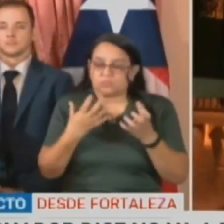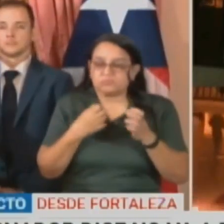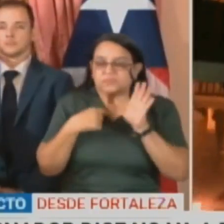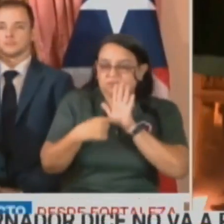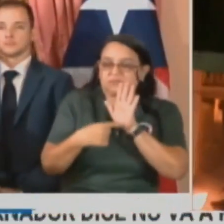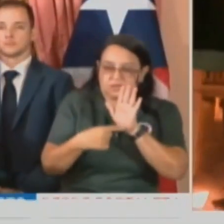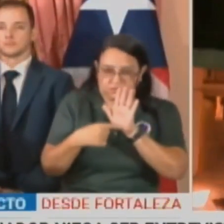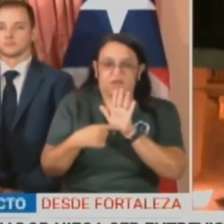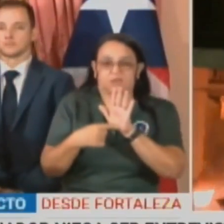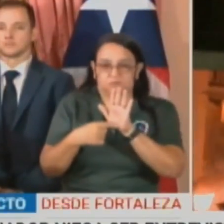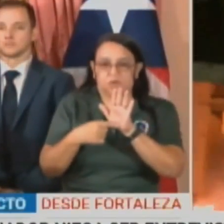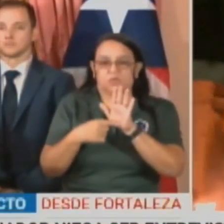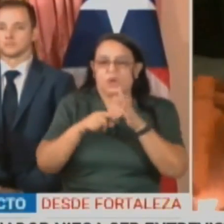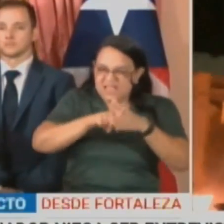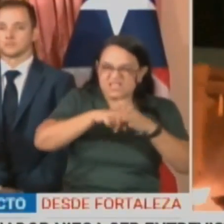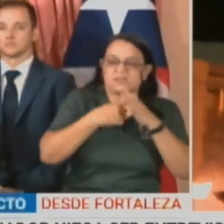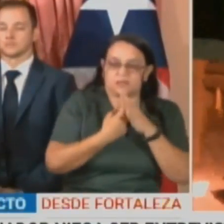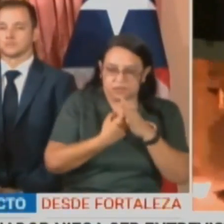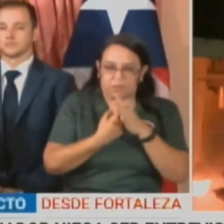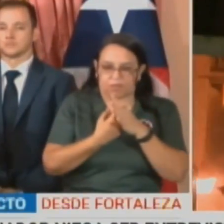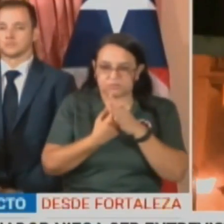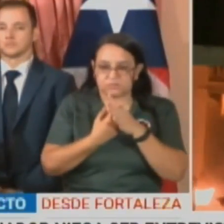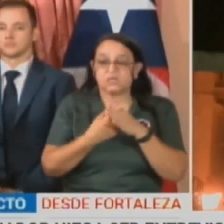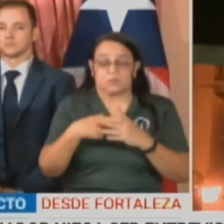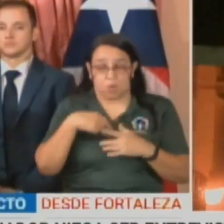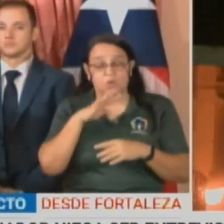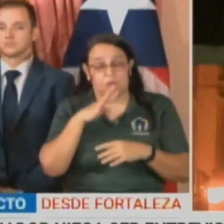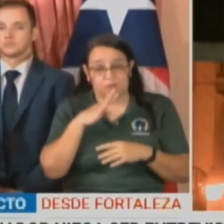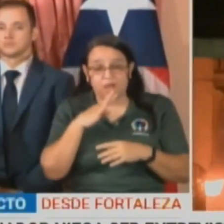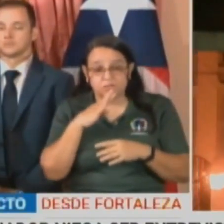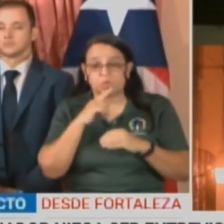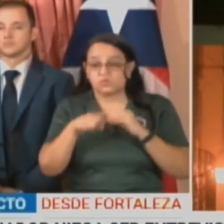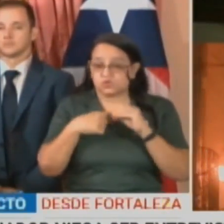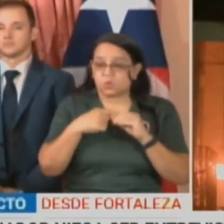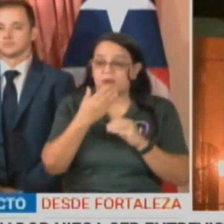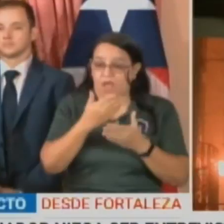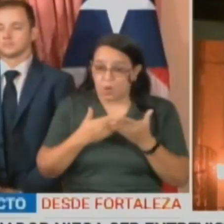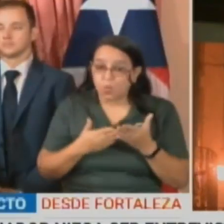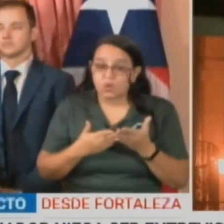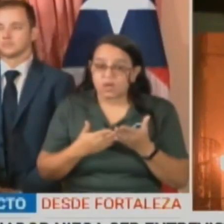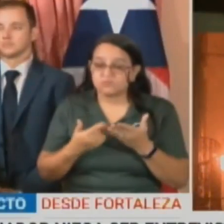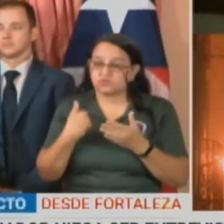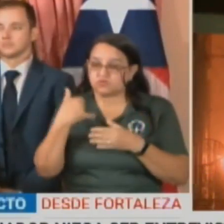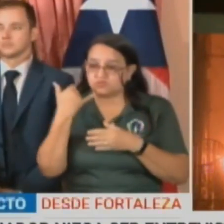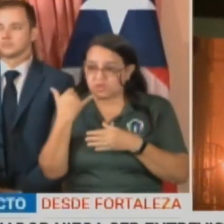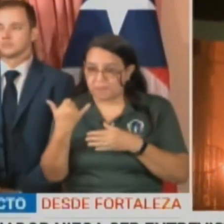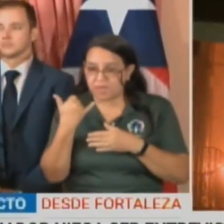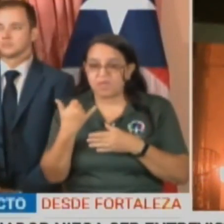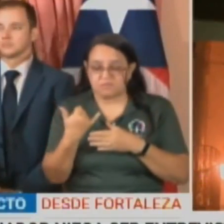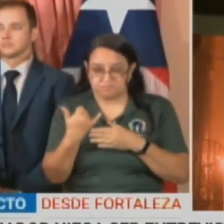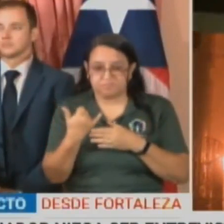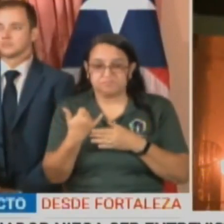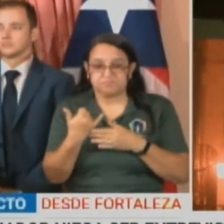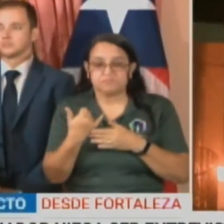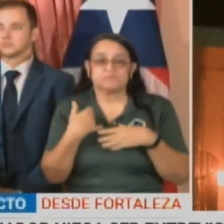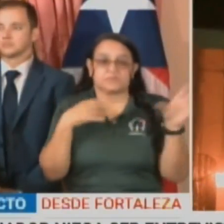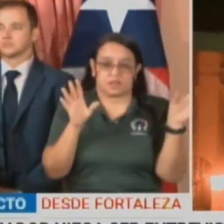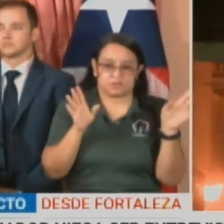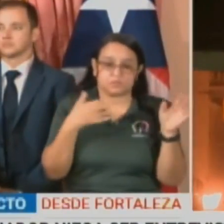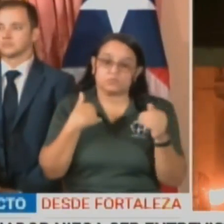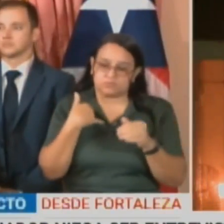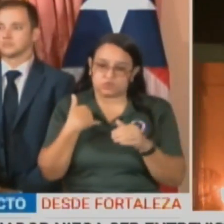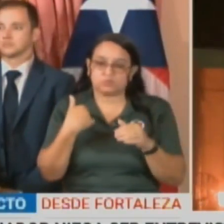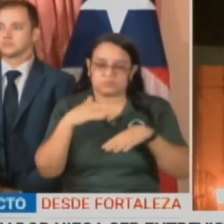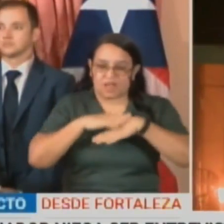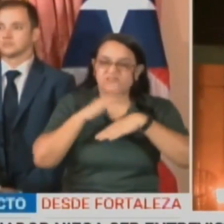pueblo de Puerto Rico. Ya hemos ido divulgando algunas de ellas, como por ejemplo, llamé a una sesión extraordinaria